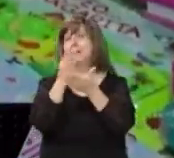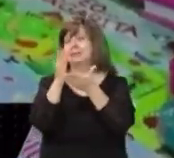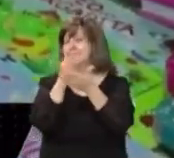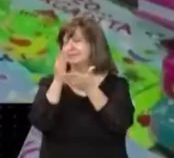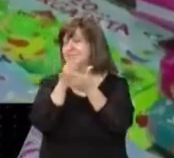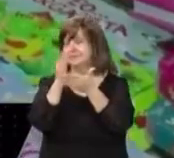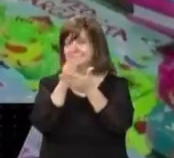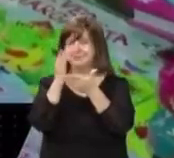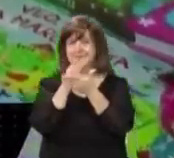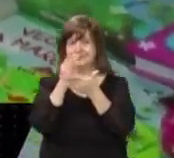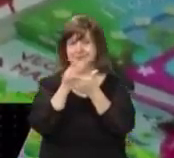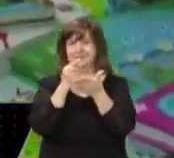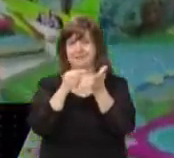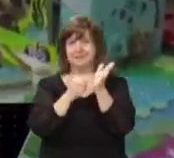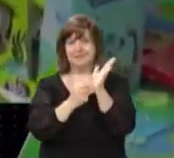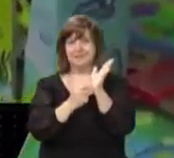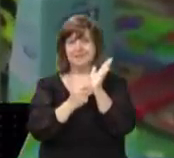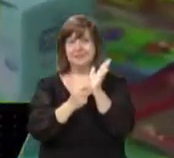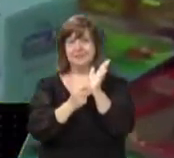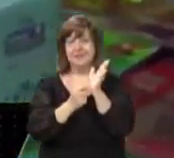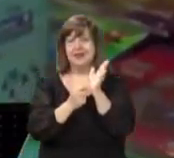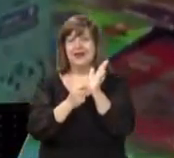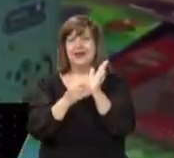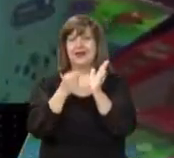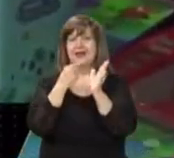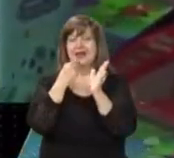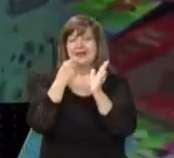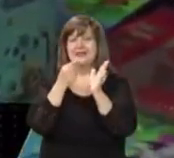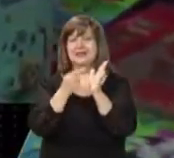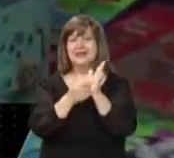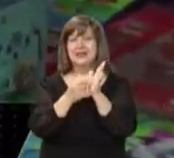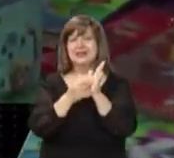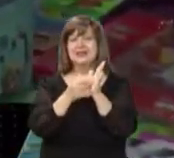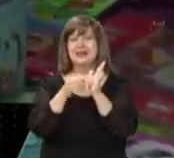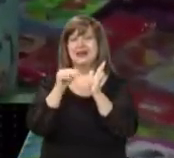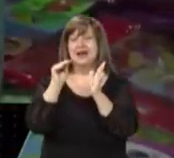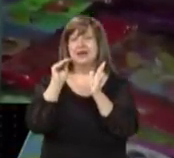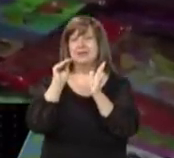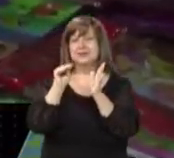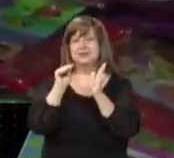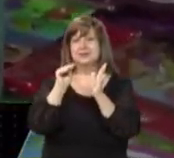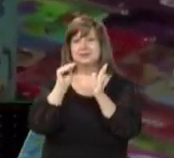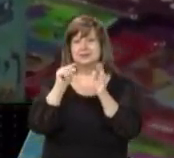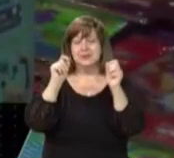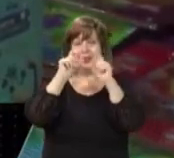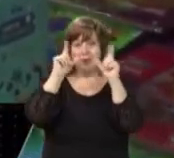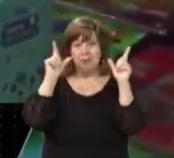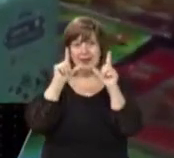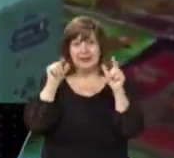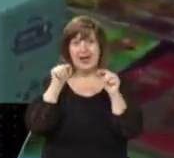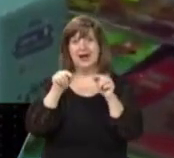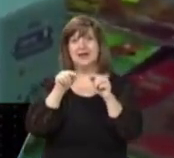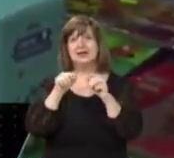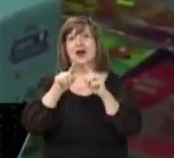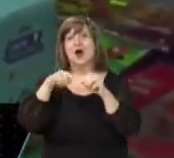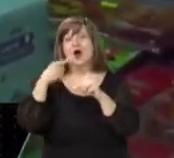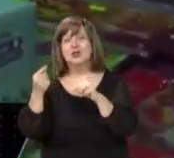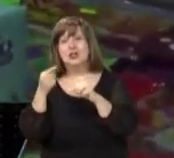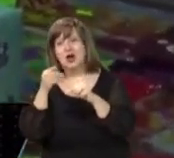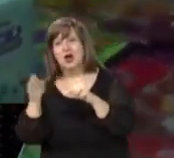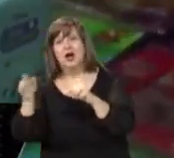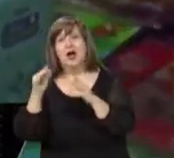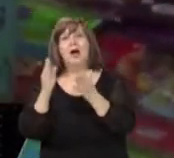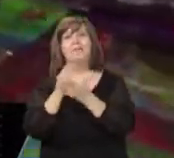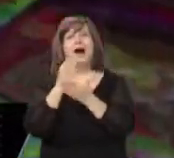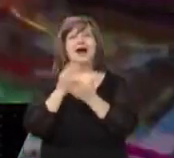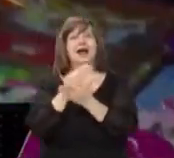lugar. Si decides ir a despertar a los otros científicos, pasa a la página 28. Si decides seguir